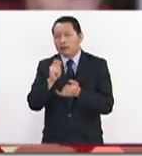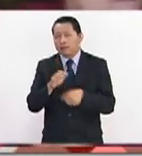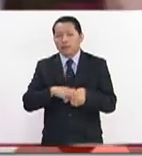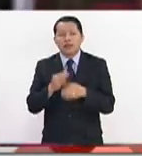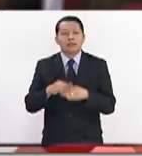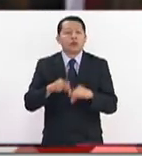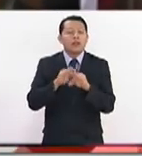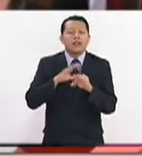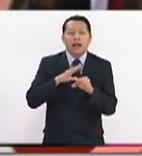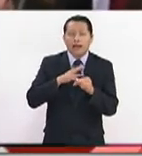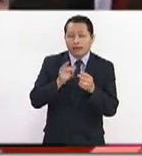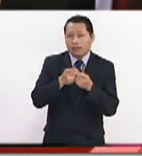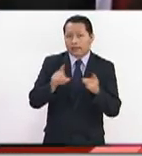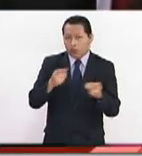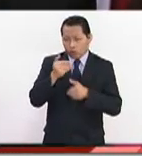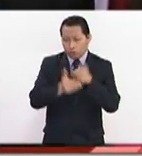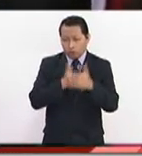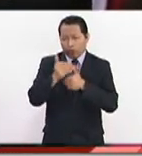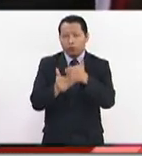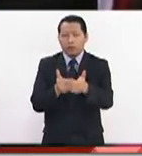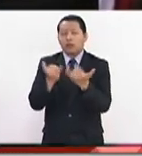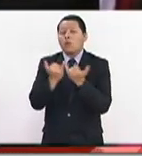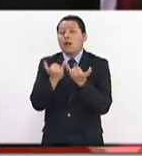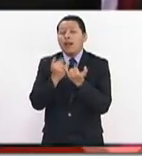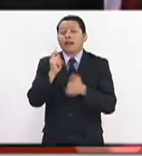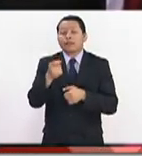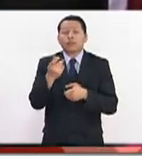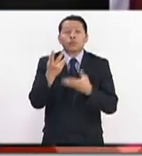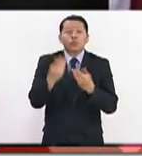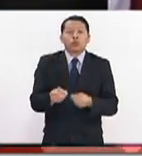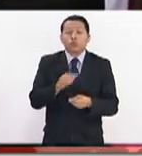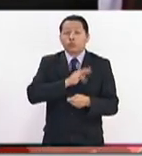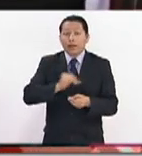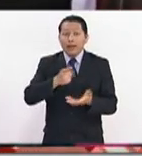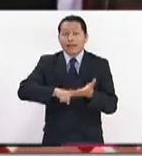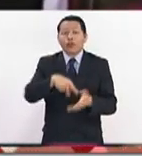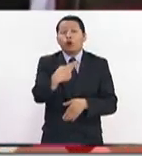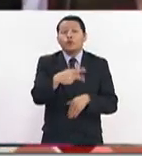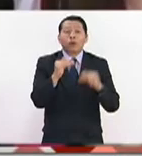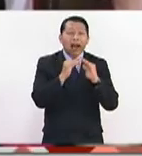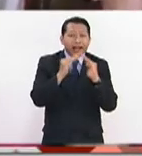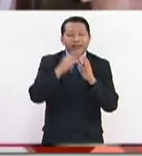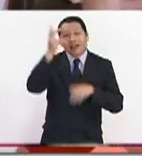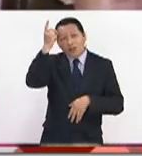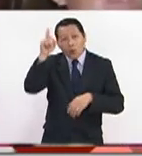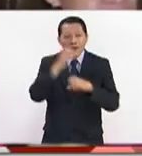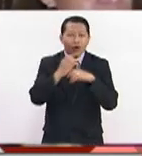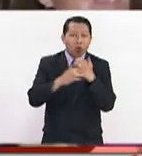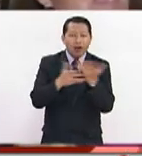importantes para el desarrollo de la población, y muchos de ellos ahí radica todo su patrimonio, todo lo que han hecho en su